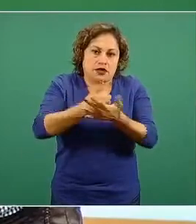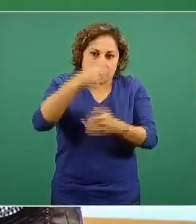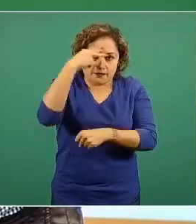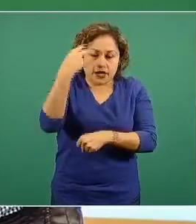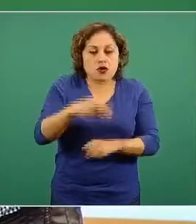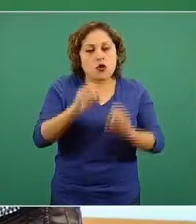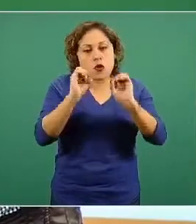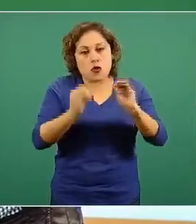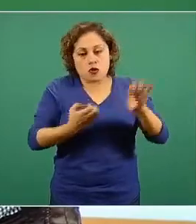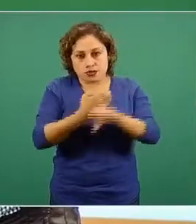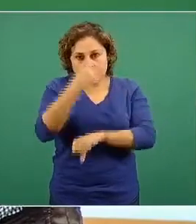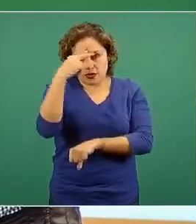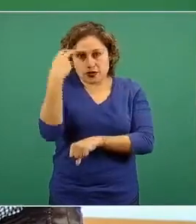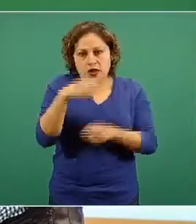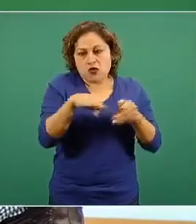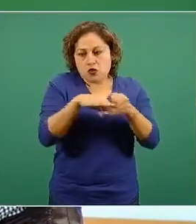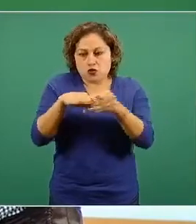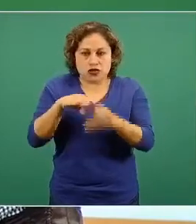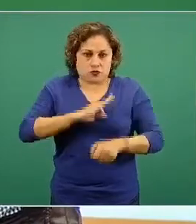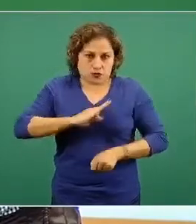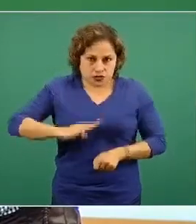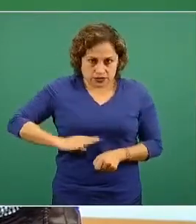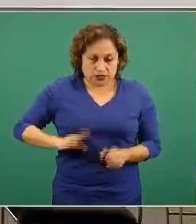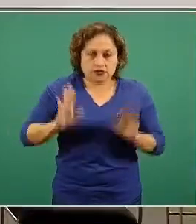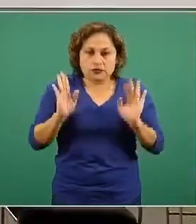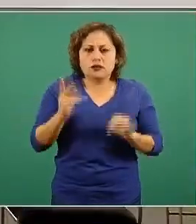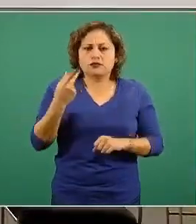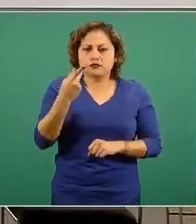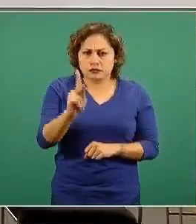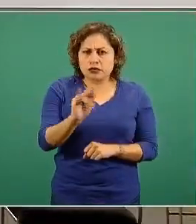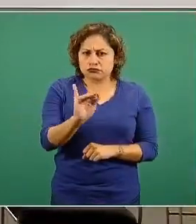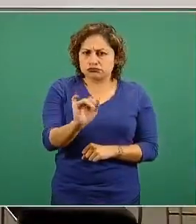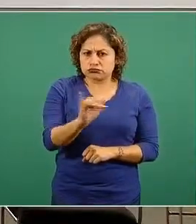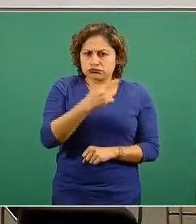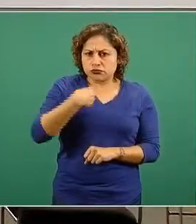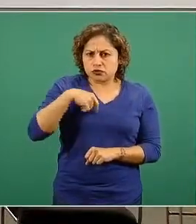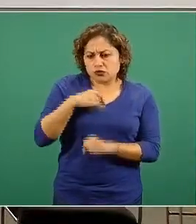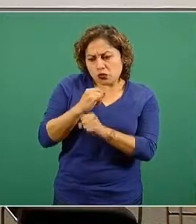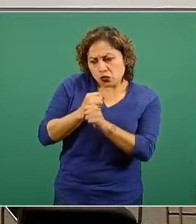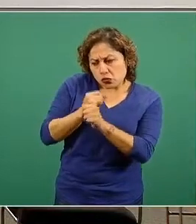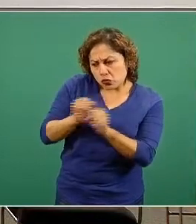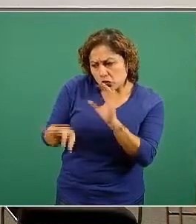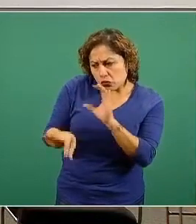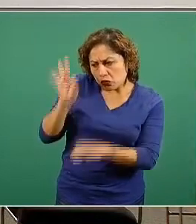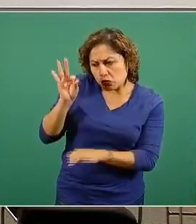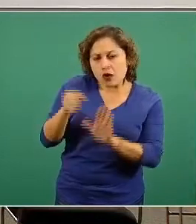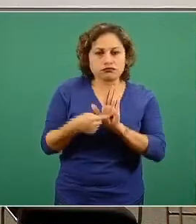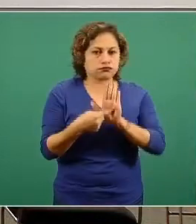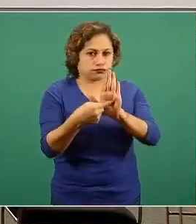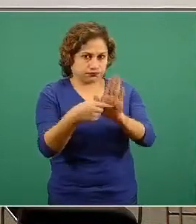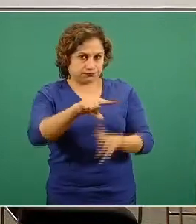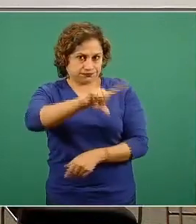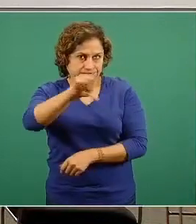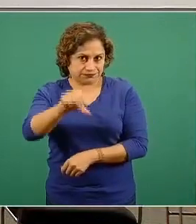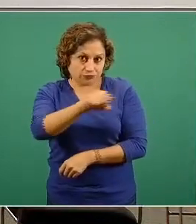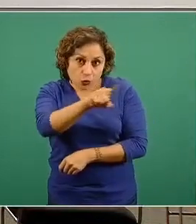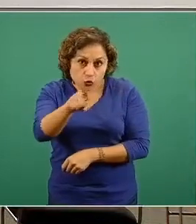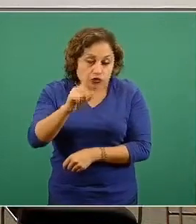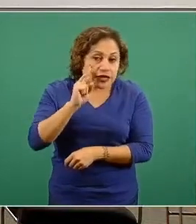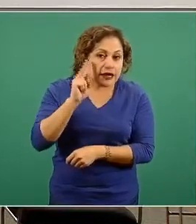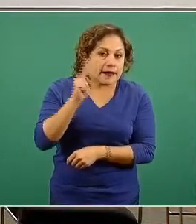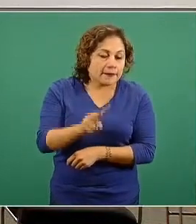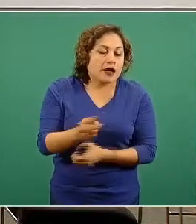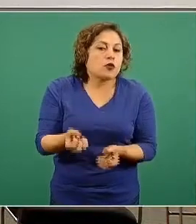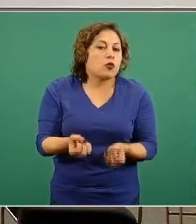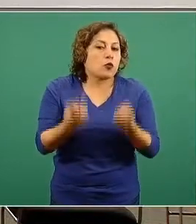estos municipios conurbados. Pero con gusto podemos hacer el análisis y compartirlo muy específicamente para que se sepa